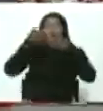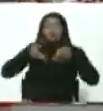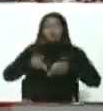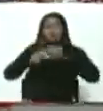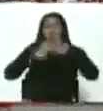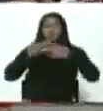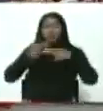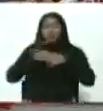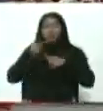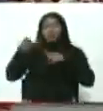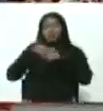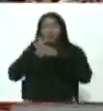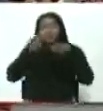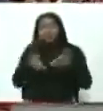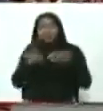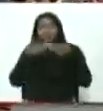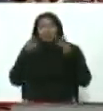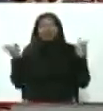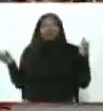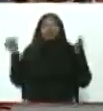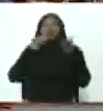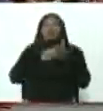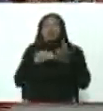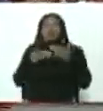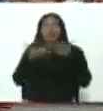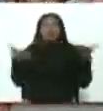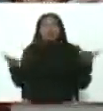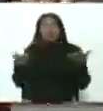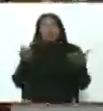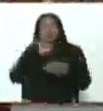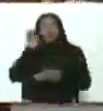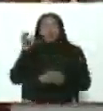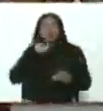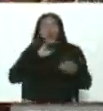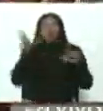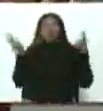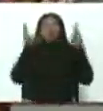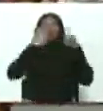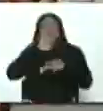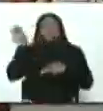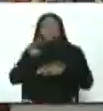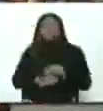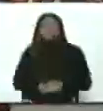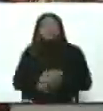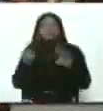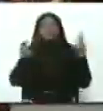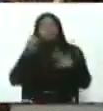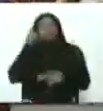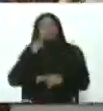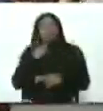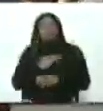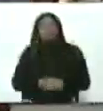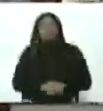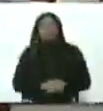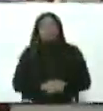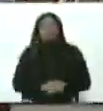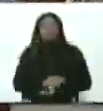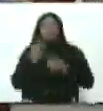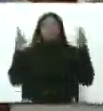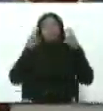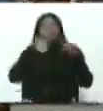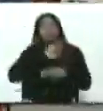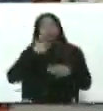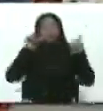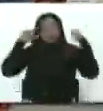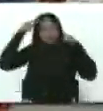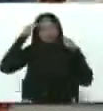Esa gobernación estará abierta otra vez al pueblo. ¡Que viva la patria! ¡Que viva Bolívar! ¡Que viva